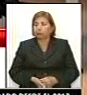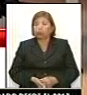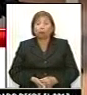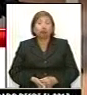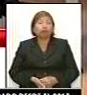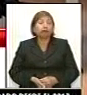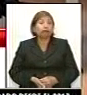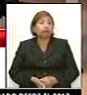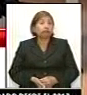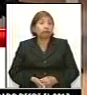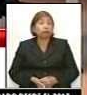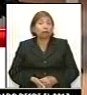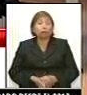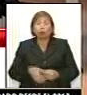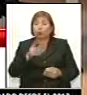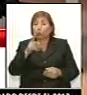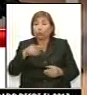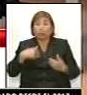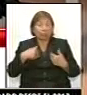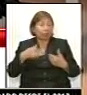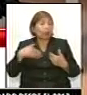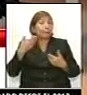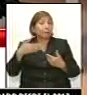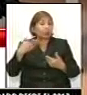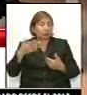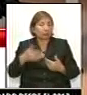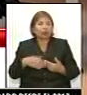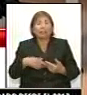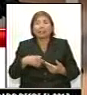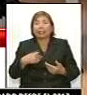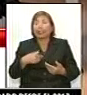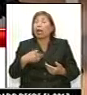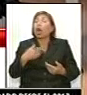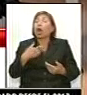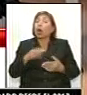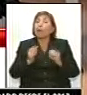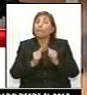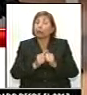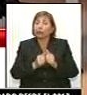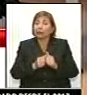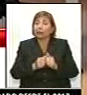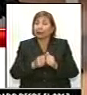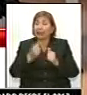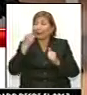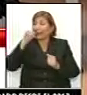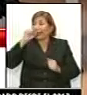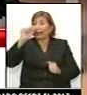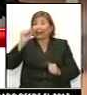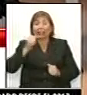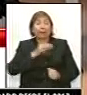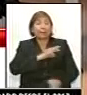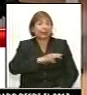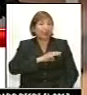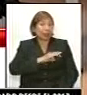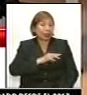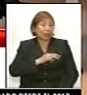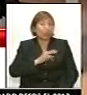¿Usted ha tenido posteriormente la oportunidad de acompañar estos viajes de misiones